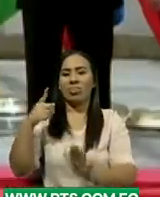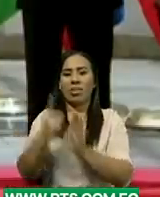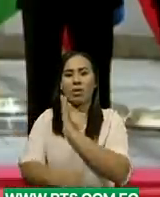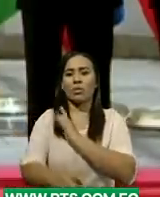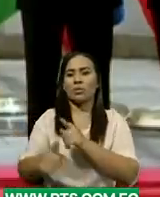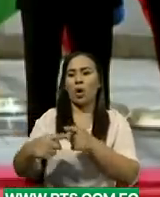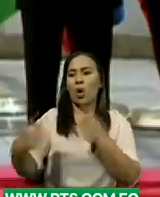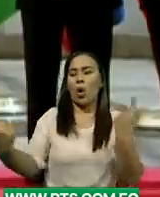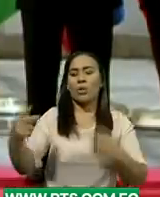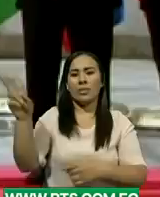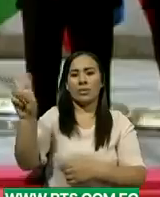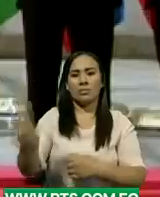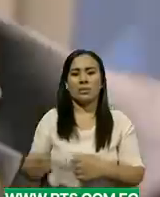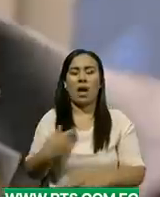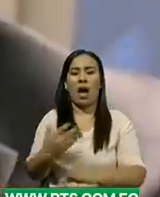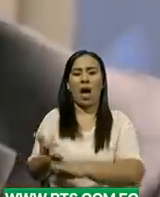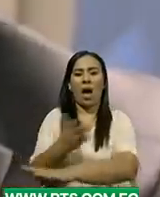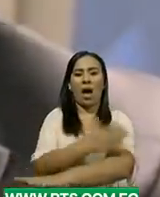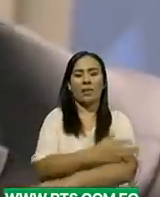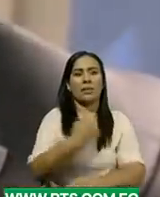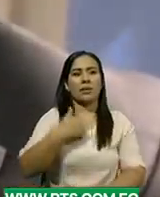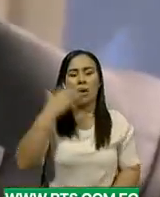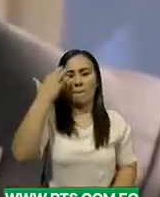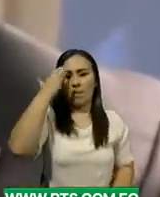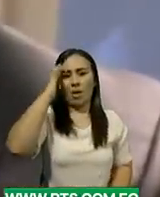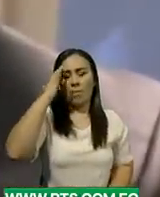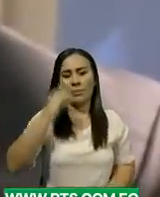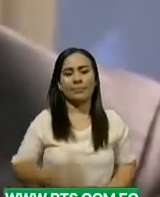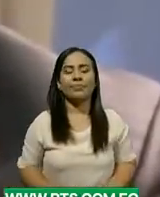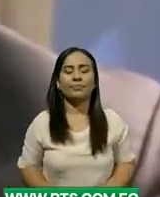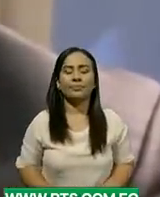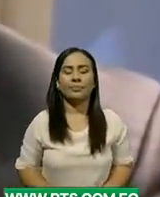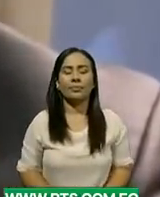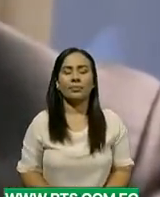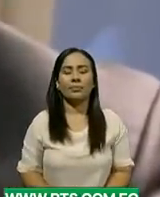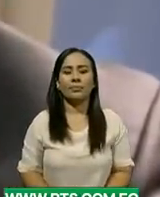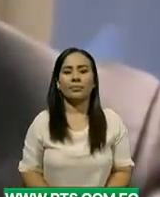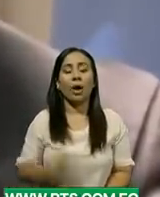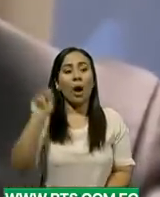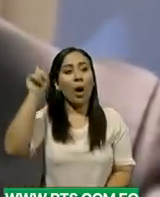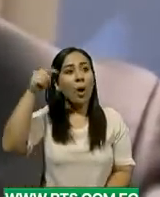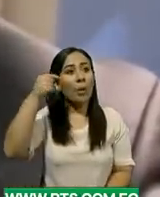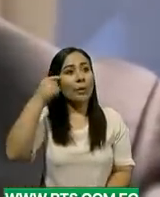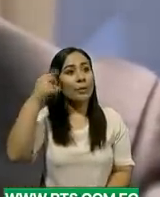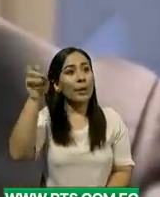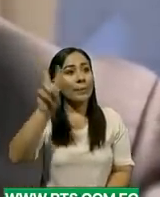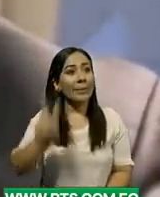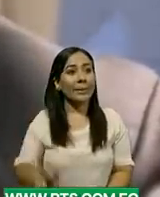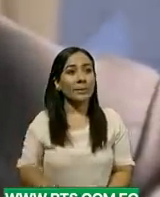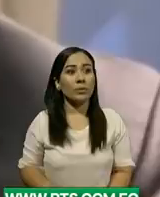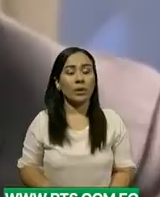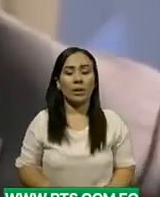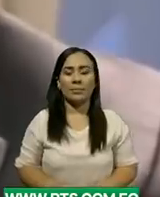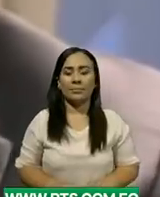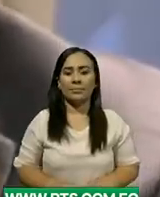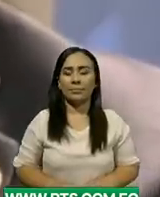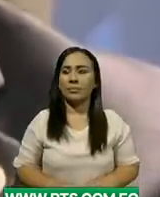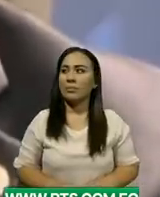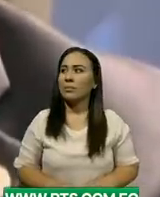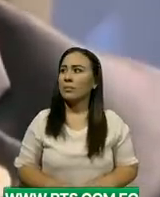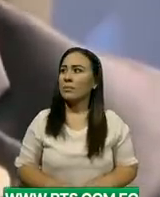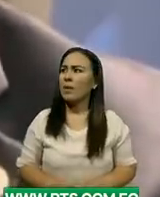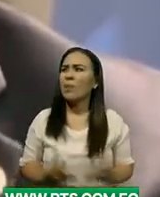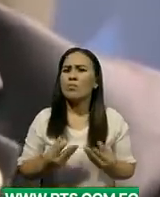contra su predecesor Rafael Correa. Me preocupa sustancialmente que el gobierno de Venezuela esté